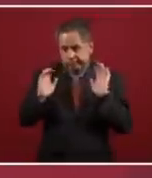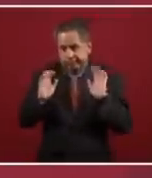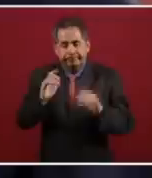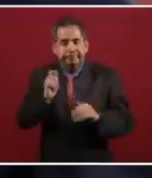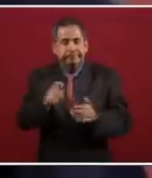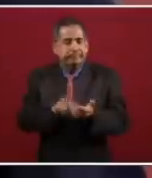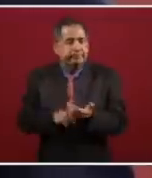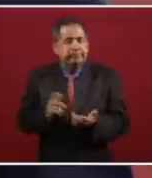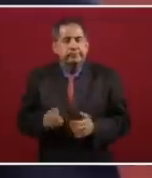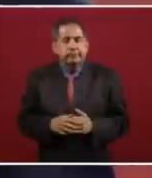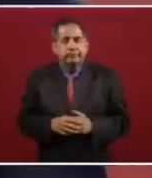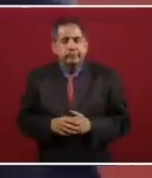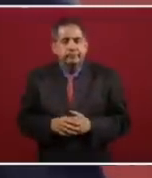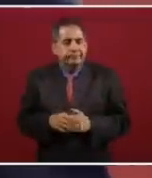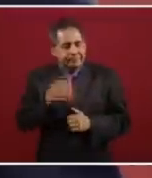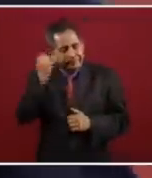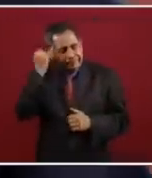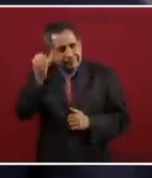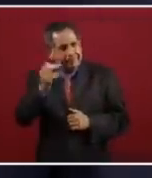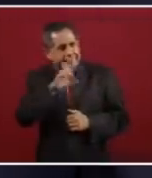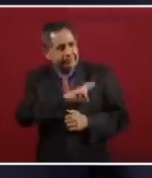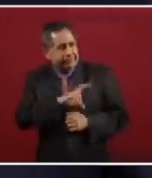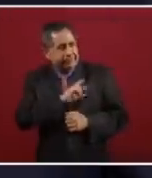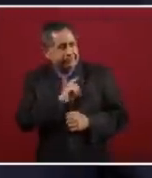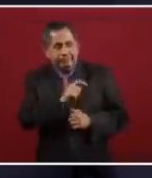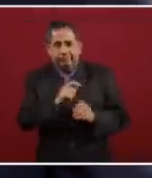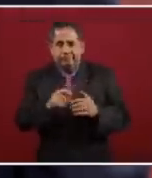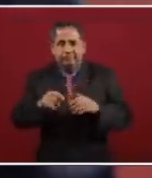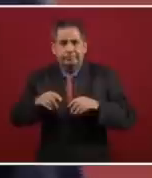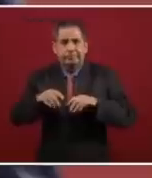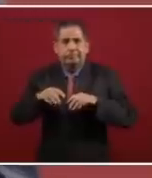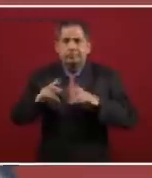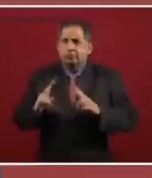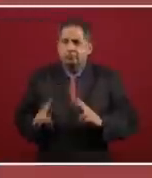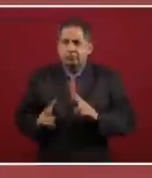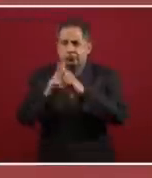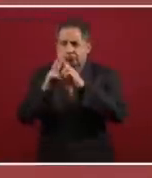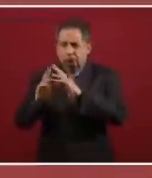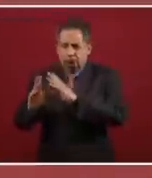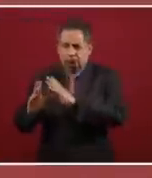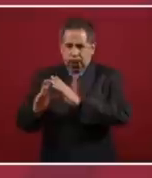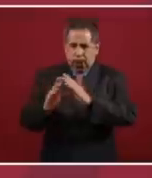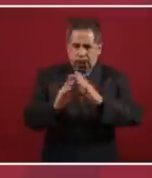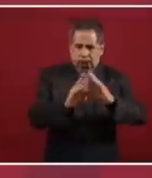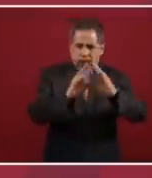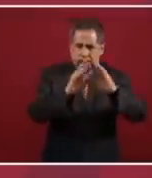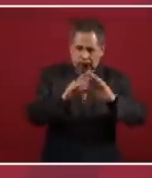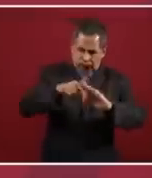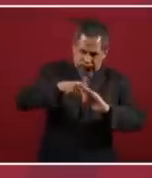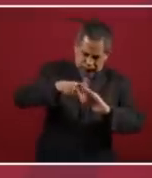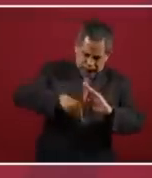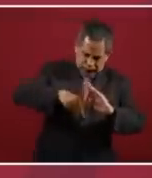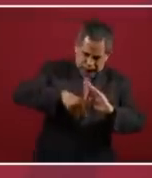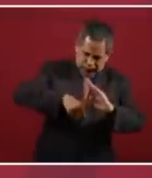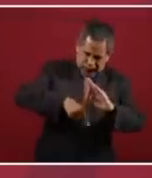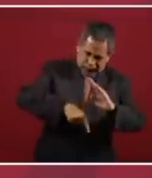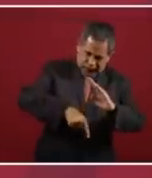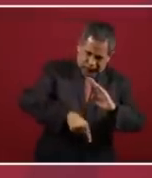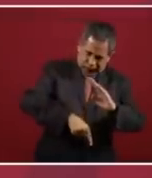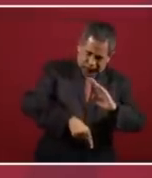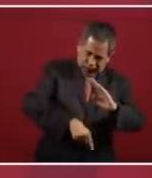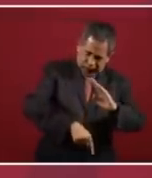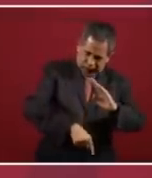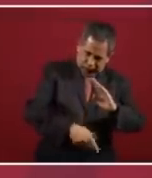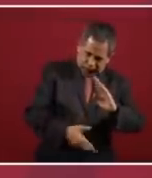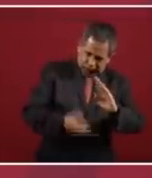Imagínense lo que es rentar plataformas para aguas profundas y tenerlas